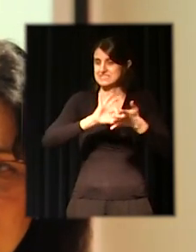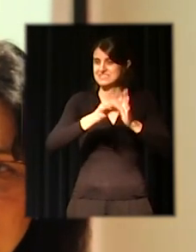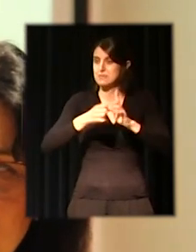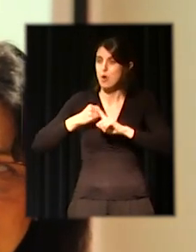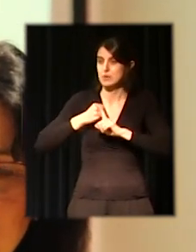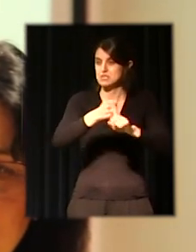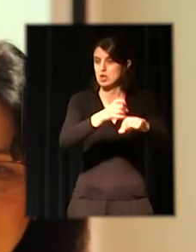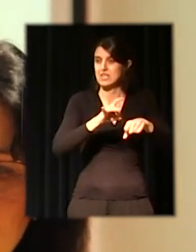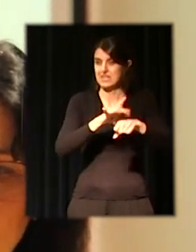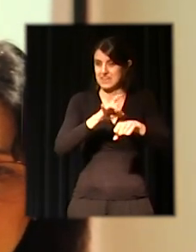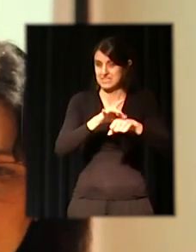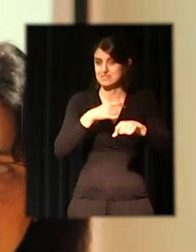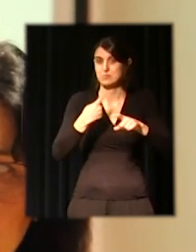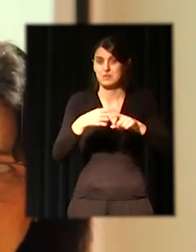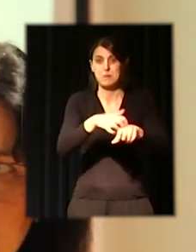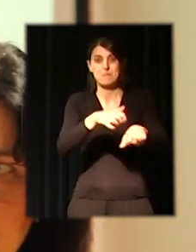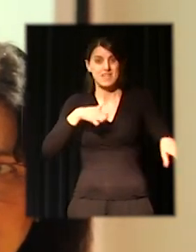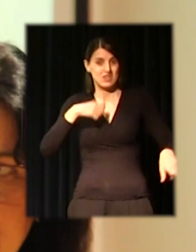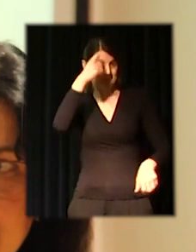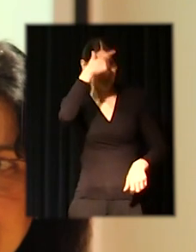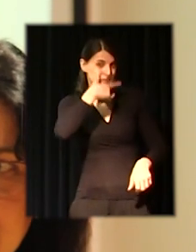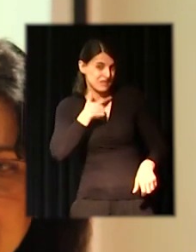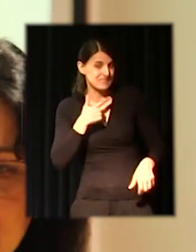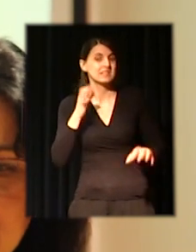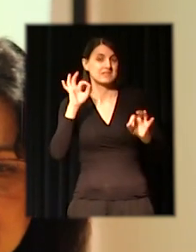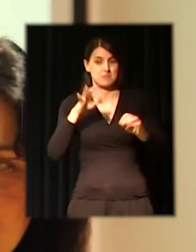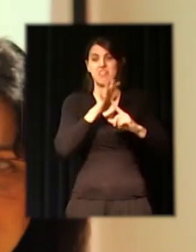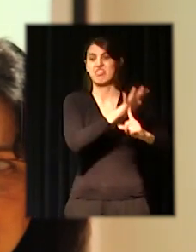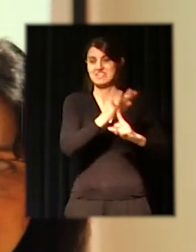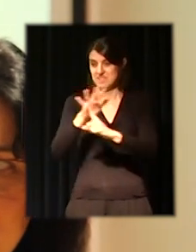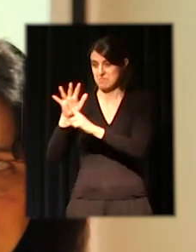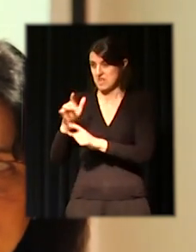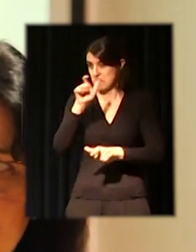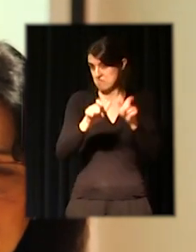nos permite que la mayoría de aquí seamos muy blanquitas, muy clasistas. Y